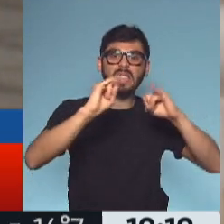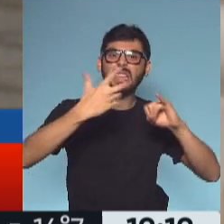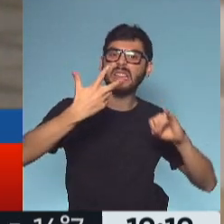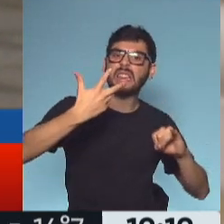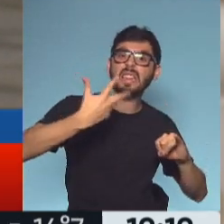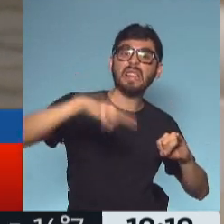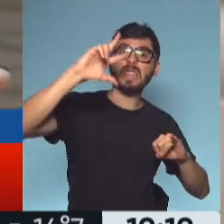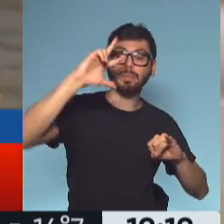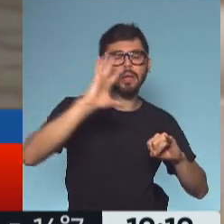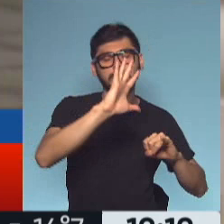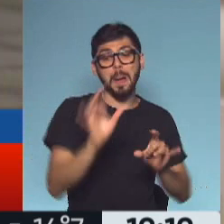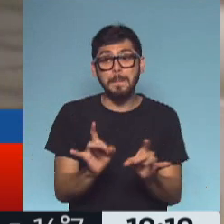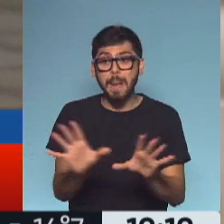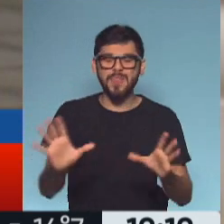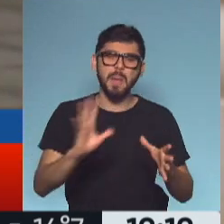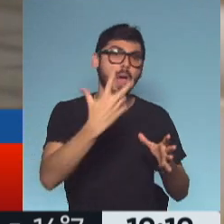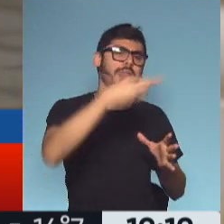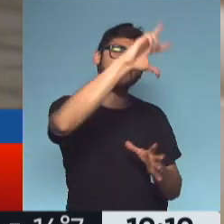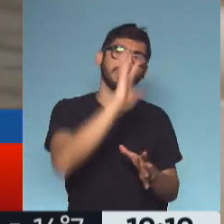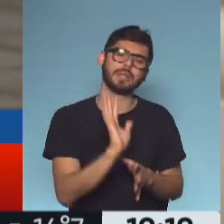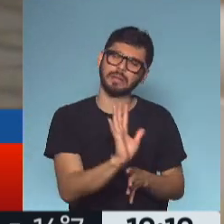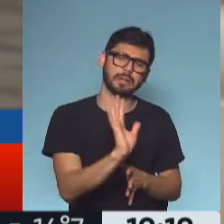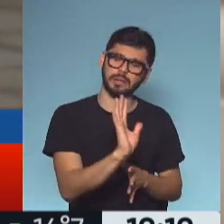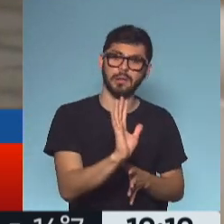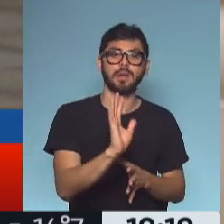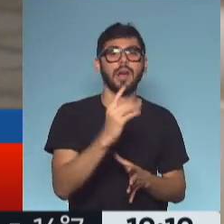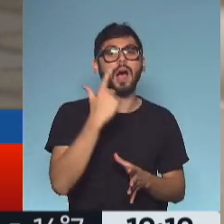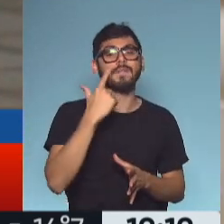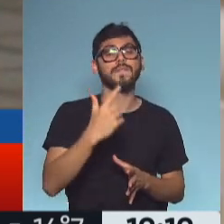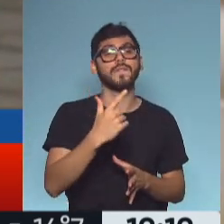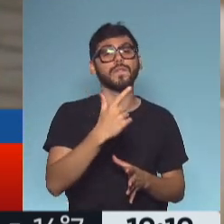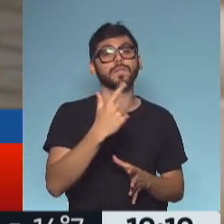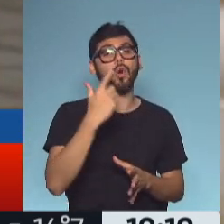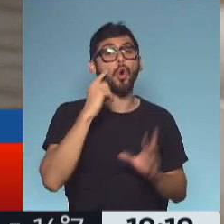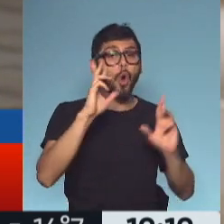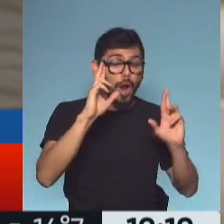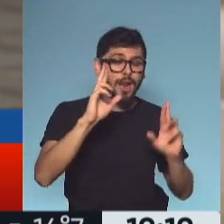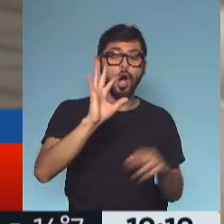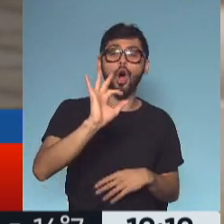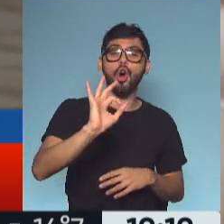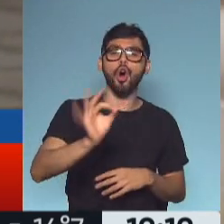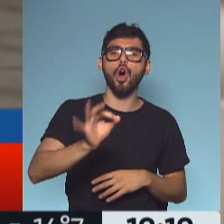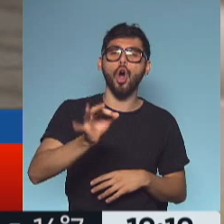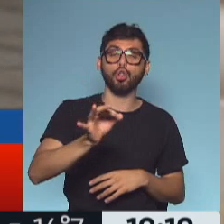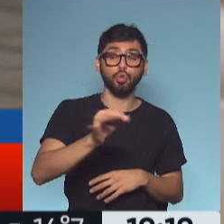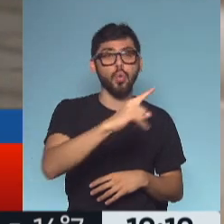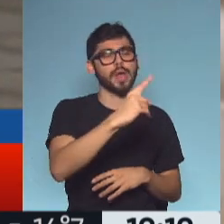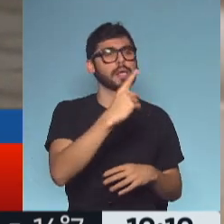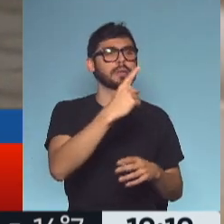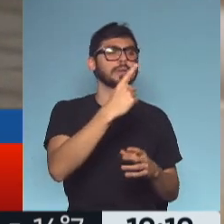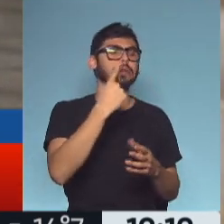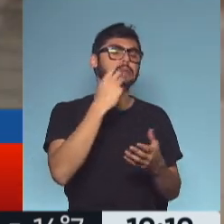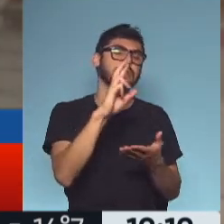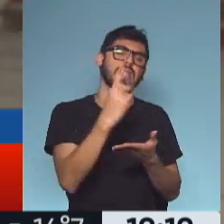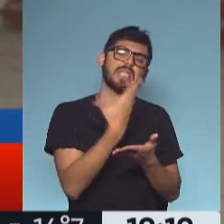se suspendan en la pandemia y que espero que en el board de octubre el Fondo Monetario lo trate y de una vez por todas lo